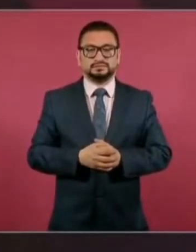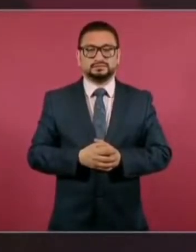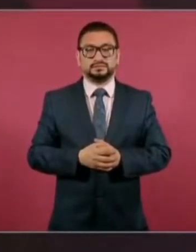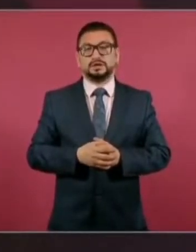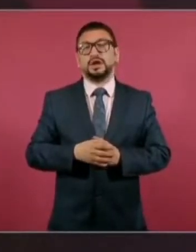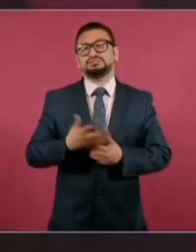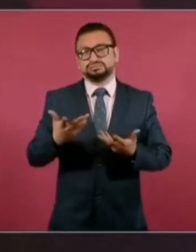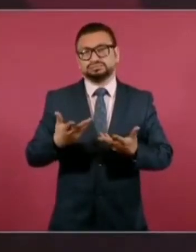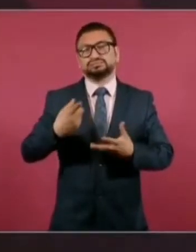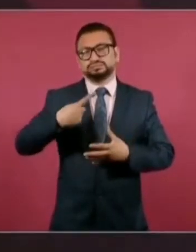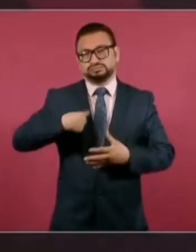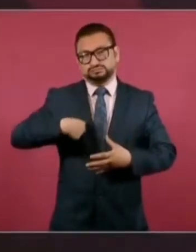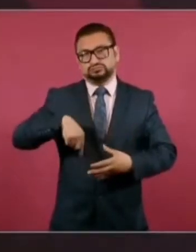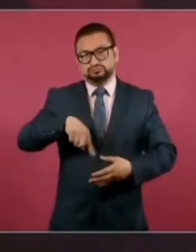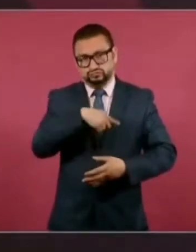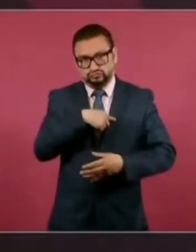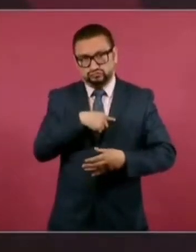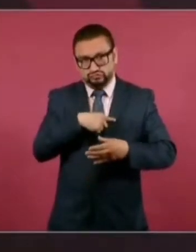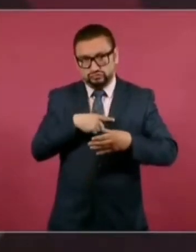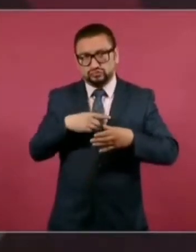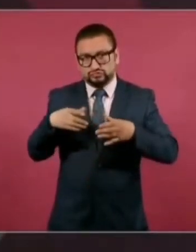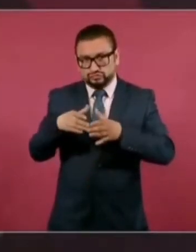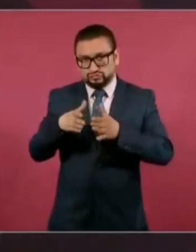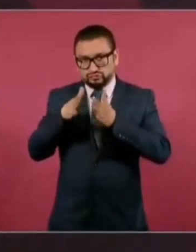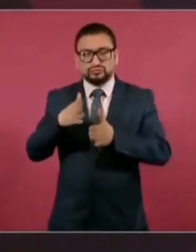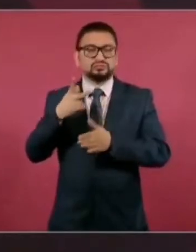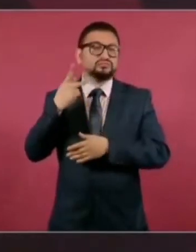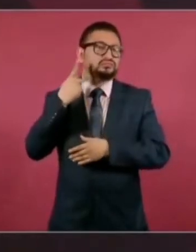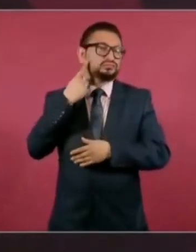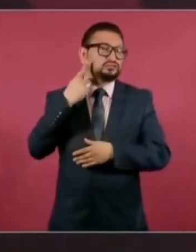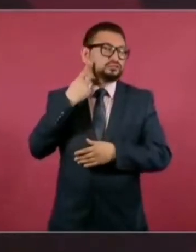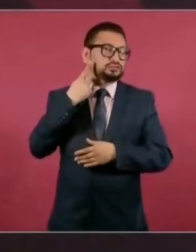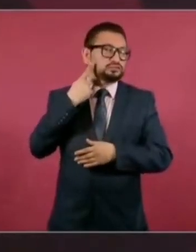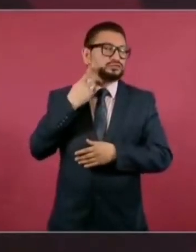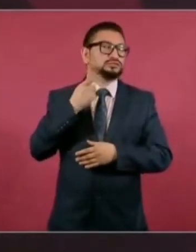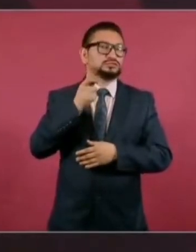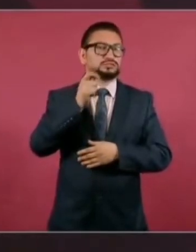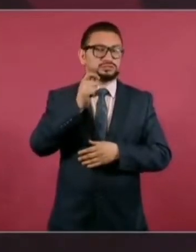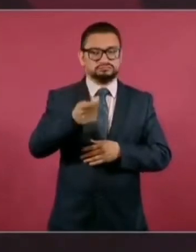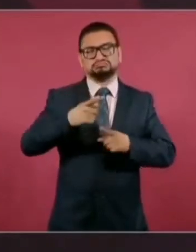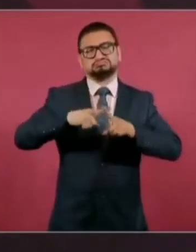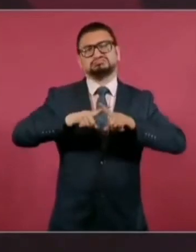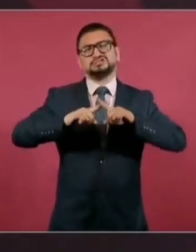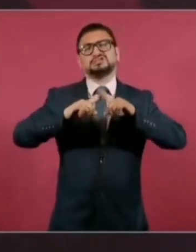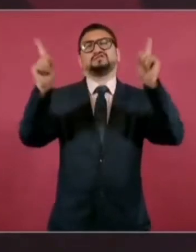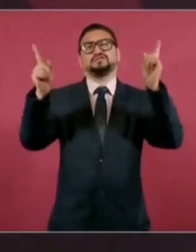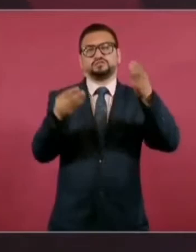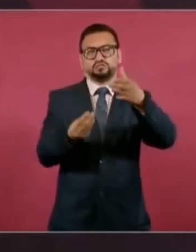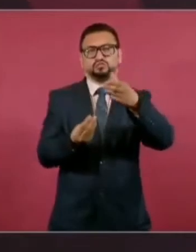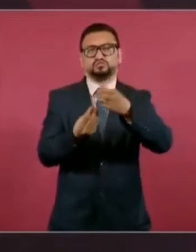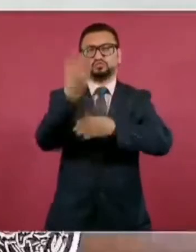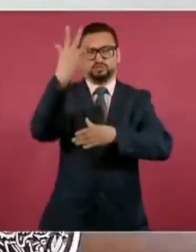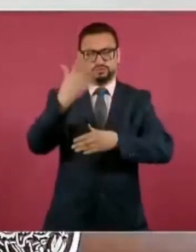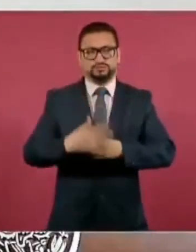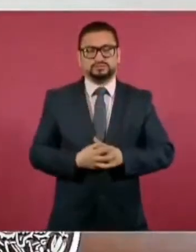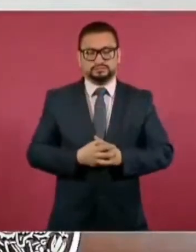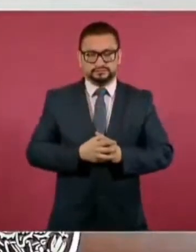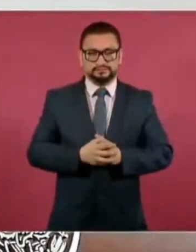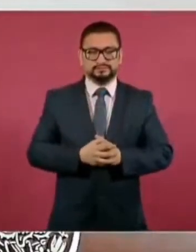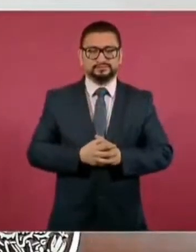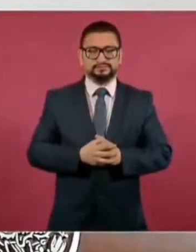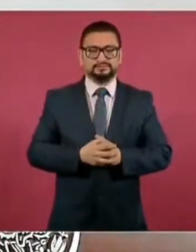Y nosotros estamos aplicando una política distinta, nueva.